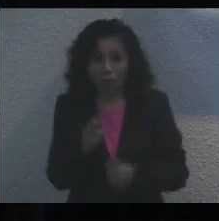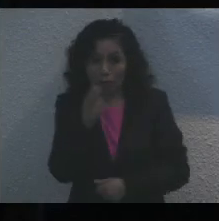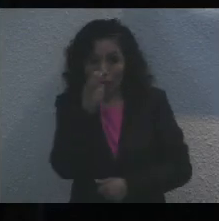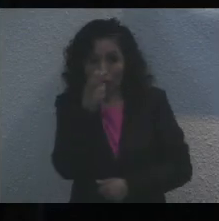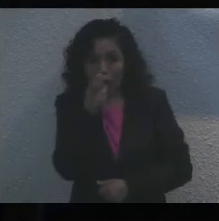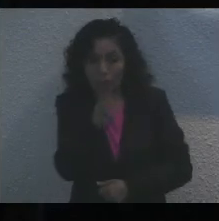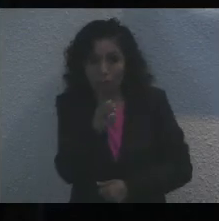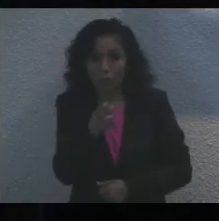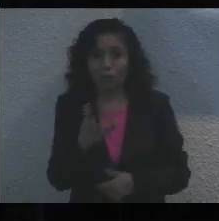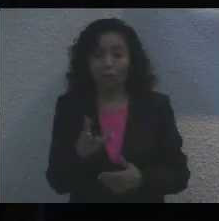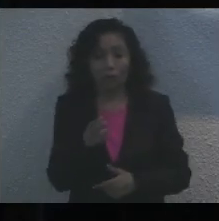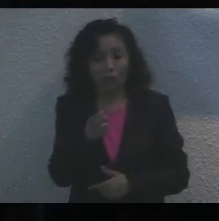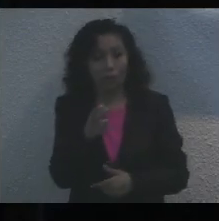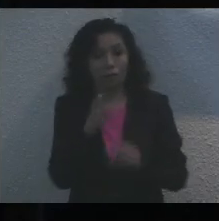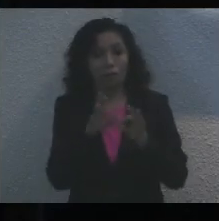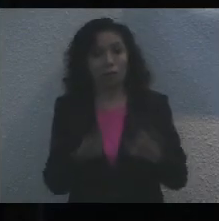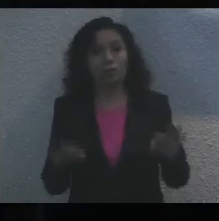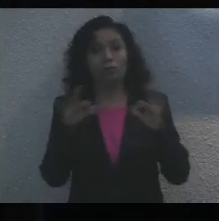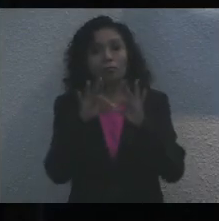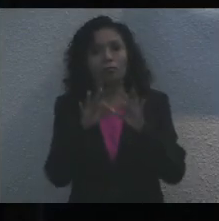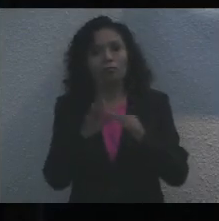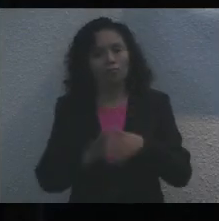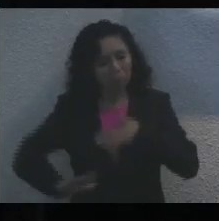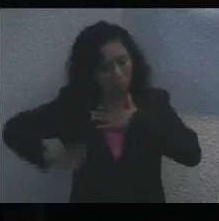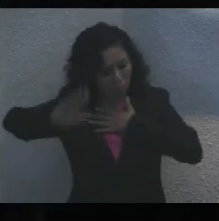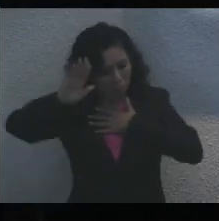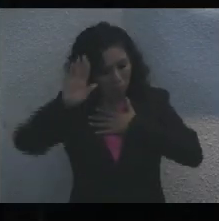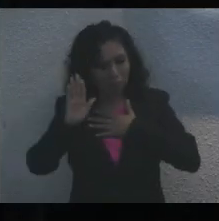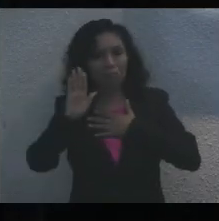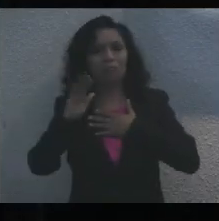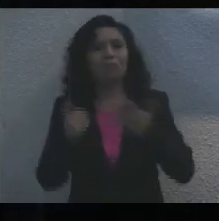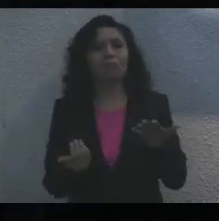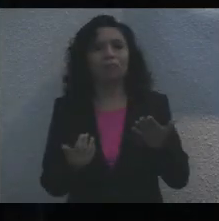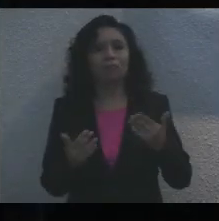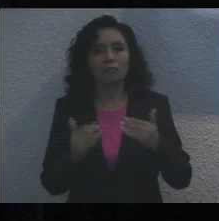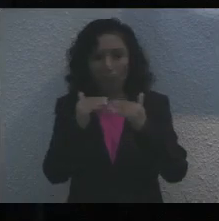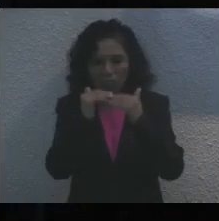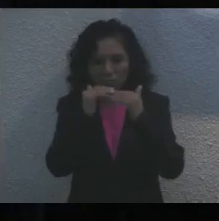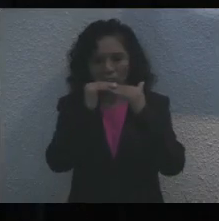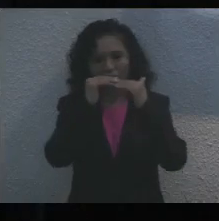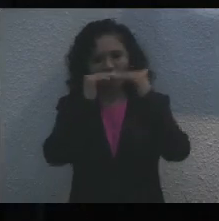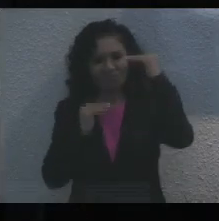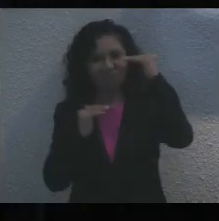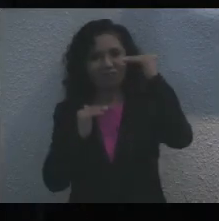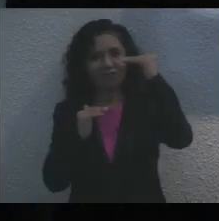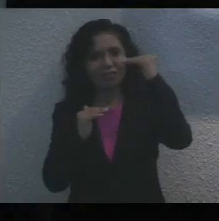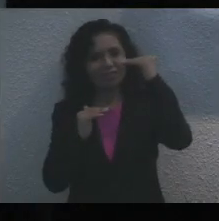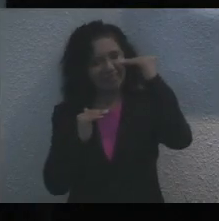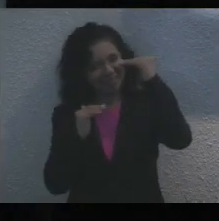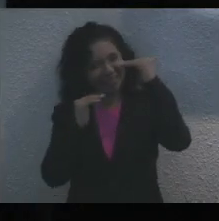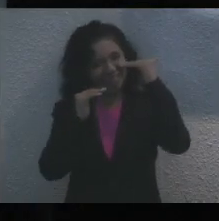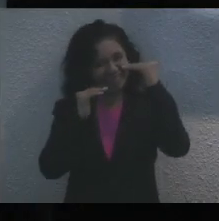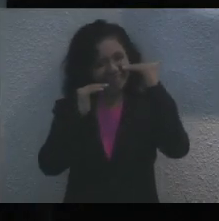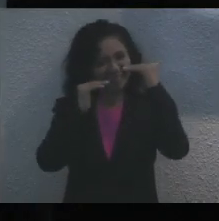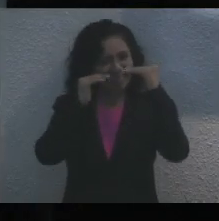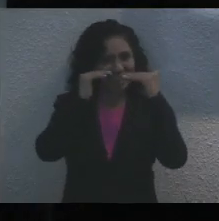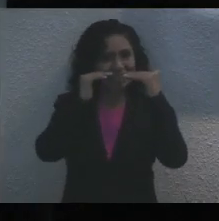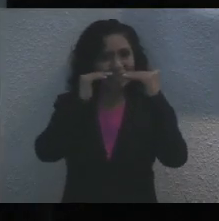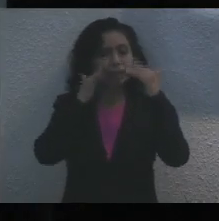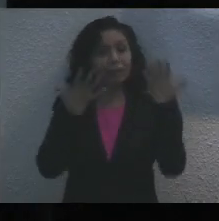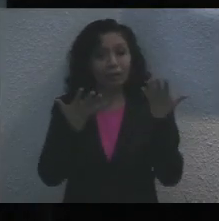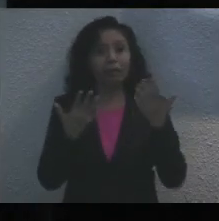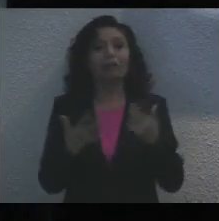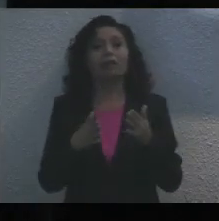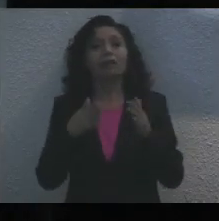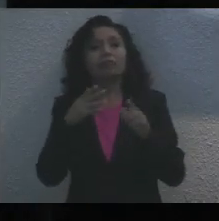causas de la gente, y que tenga como compromiso disminuir las brechas de desigualdad social, llevando la prosperidad compartida